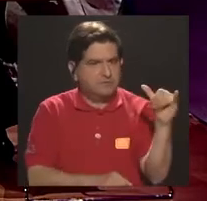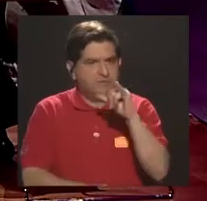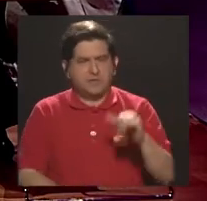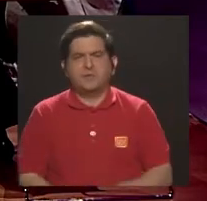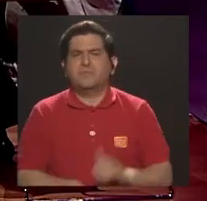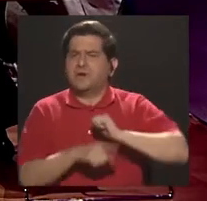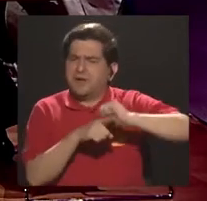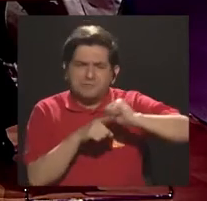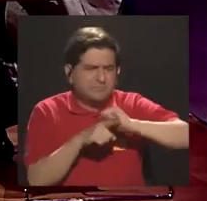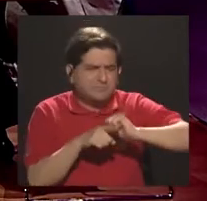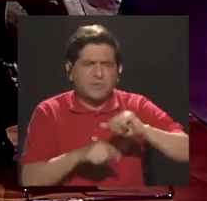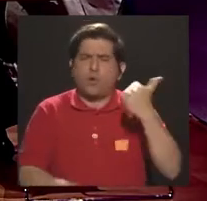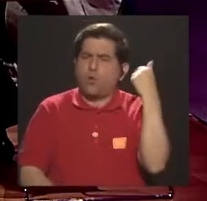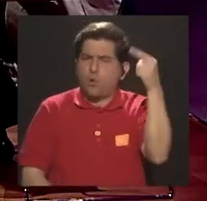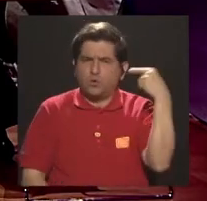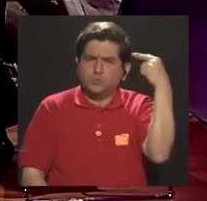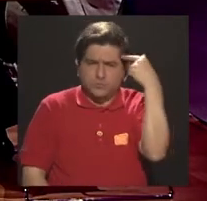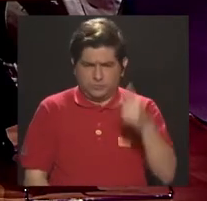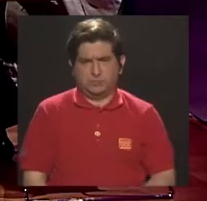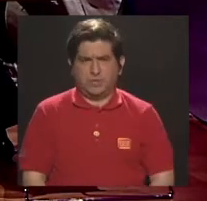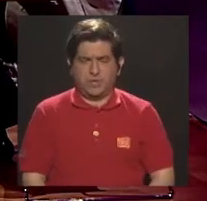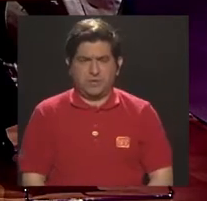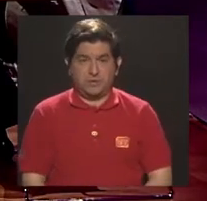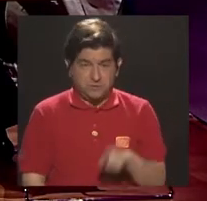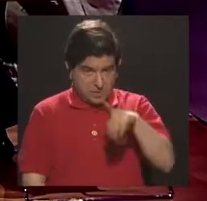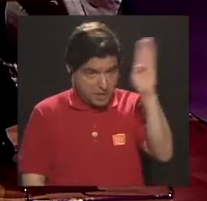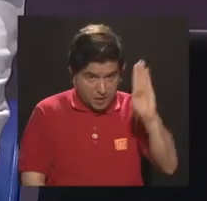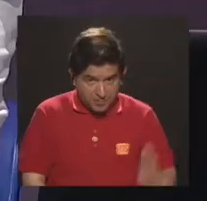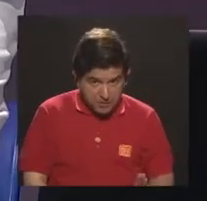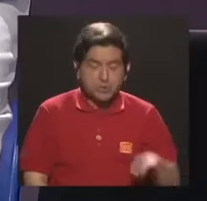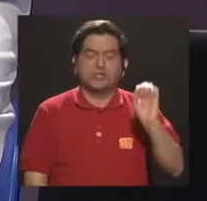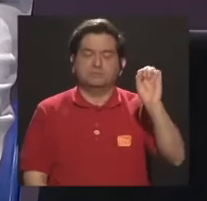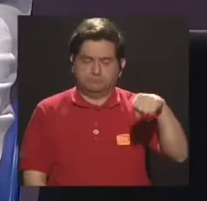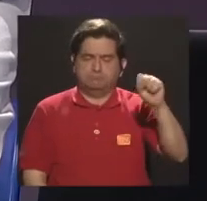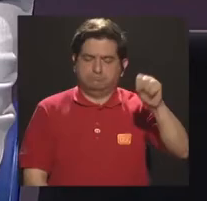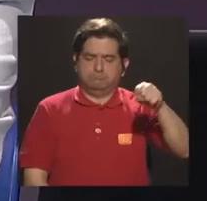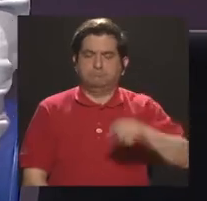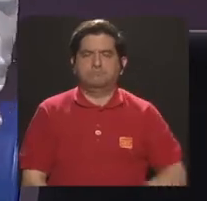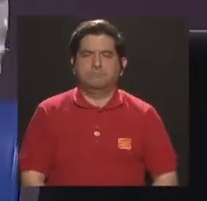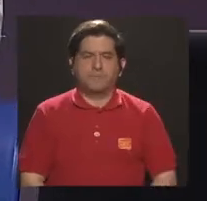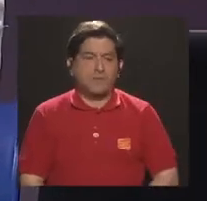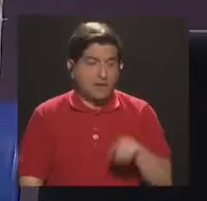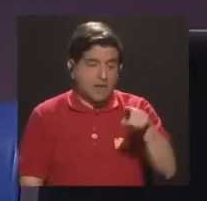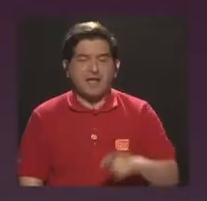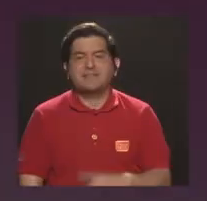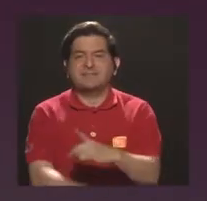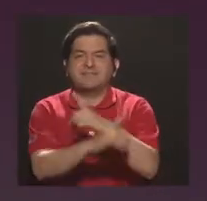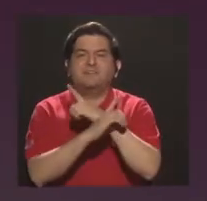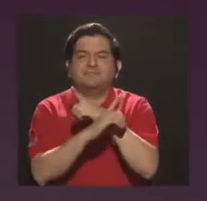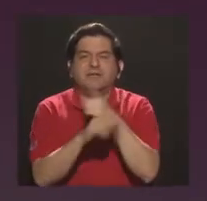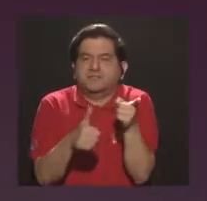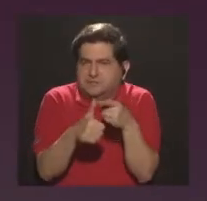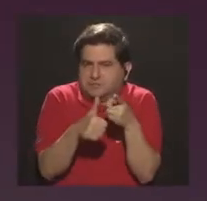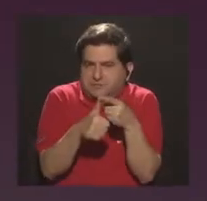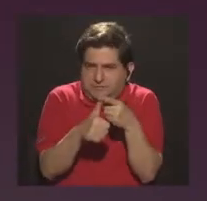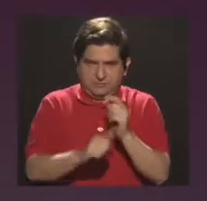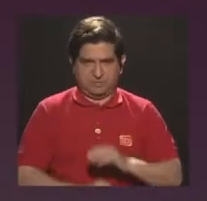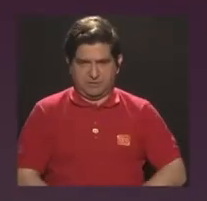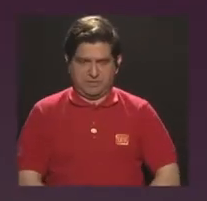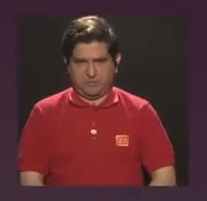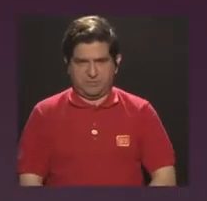ha sido una práctica de otros gobiernos esto ha sido una aberración en brasil entonces esto es una defensa primero la